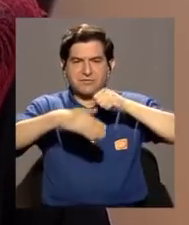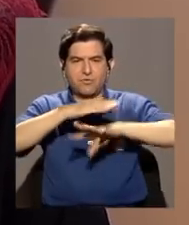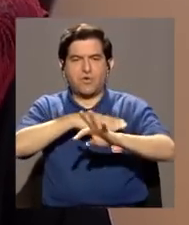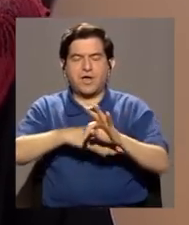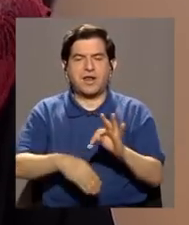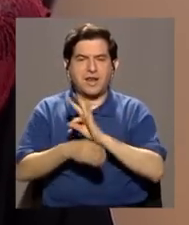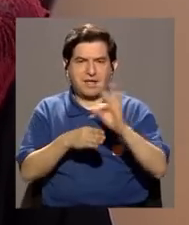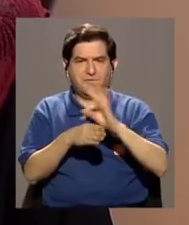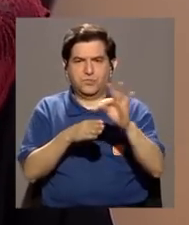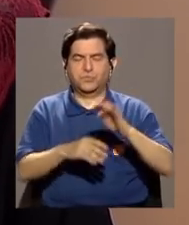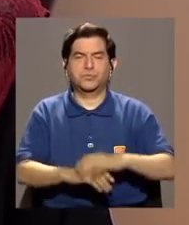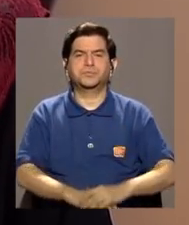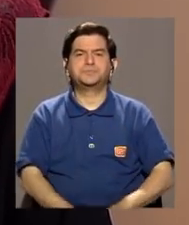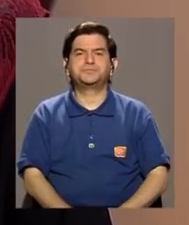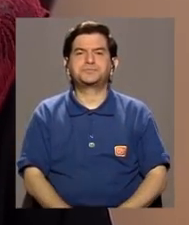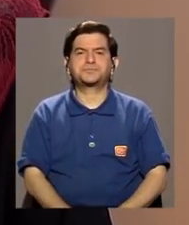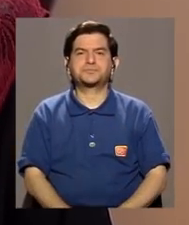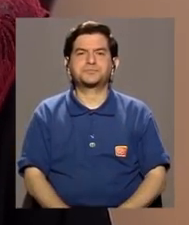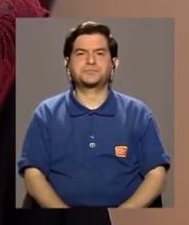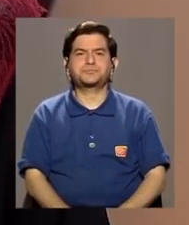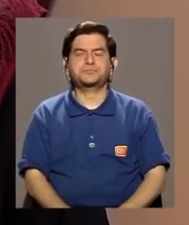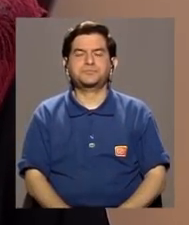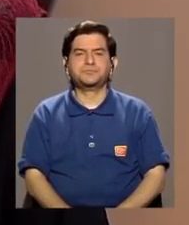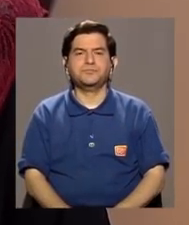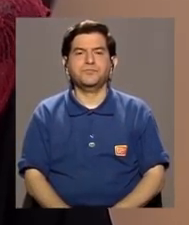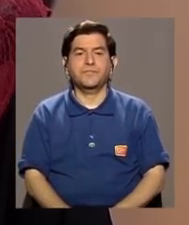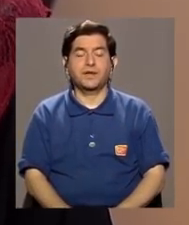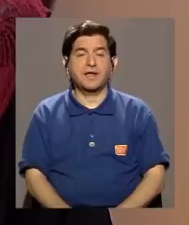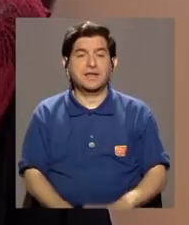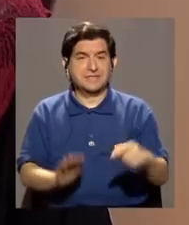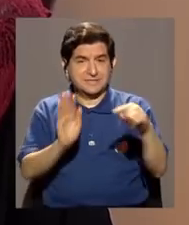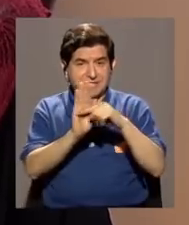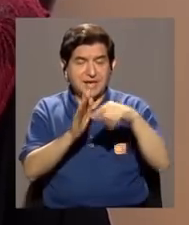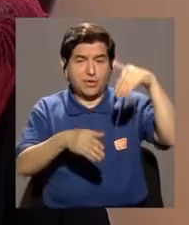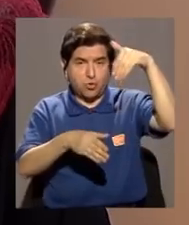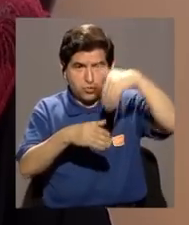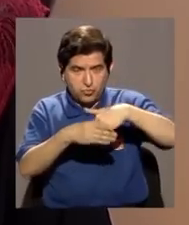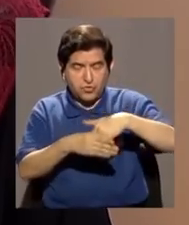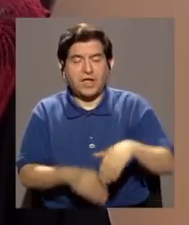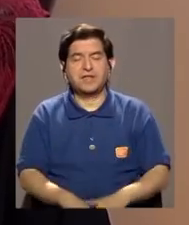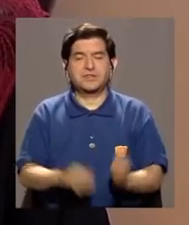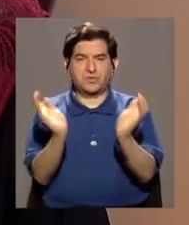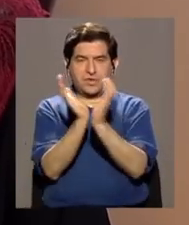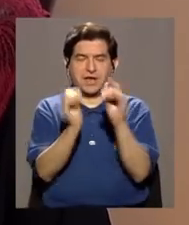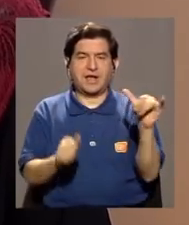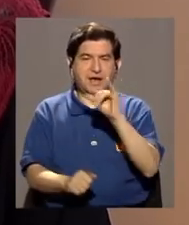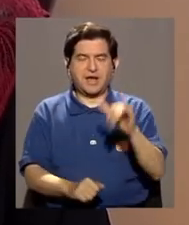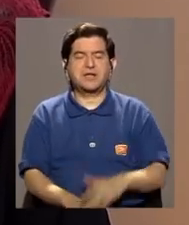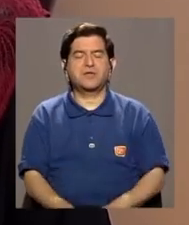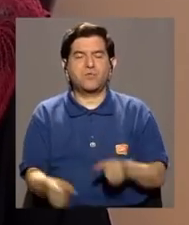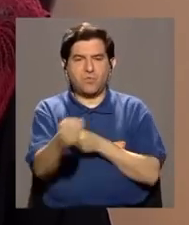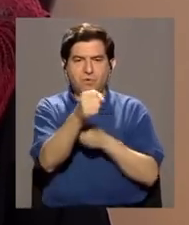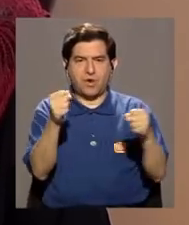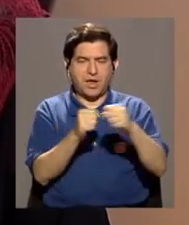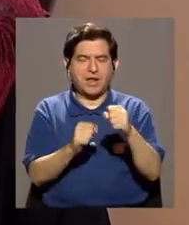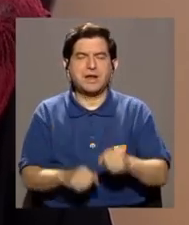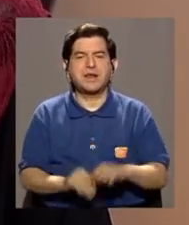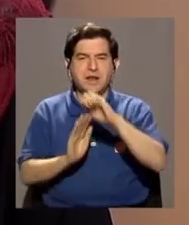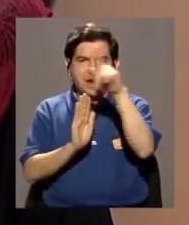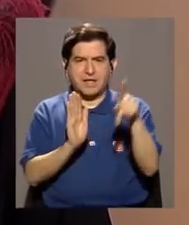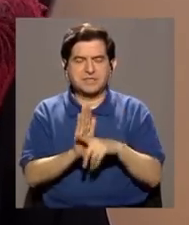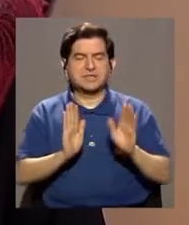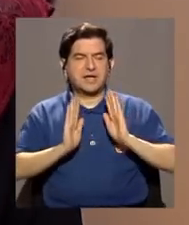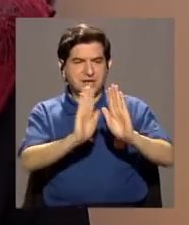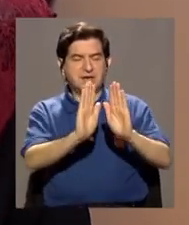terapéutico e incluso se les denegó dentro de la caja y también la sala constitucional lo rechazó esa solicitud